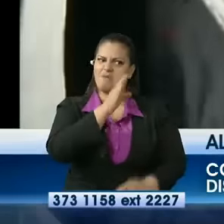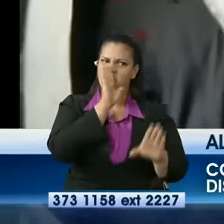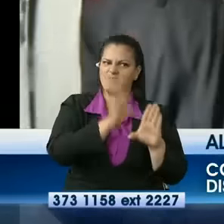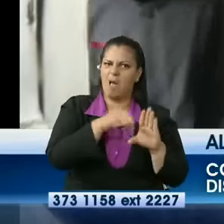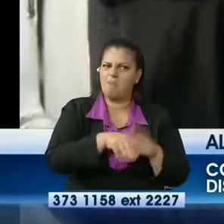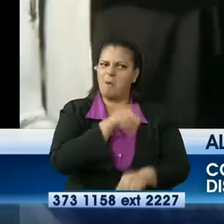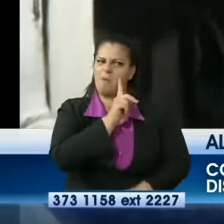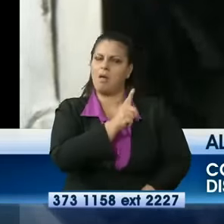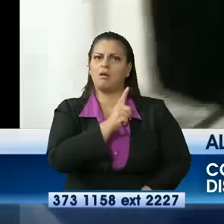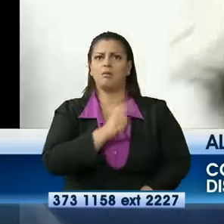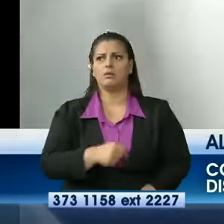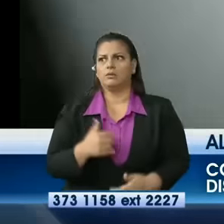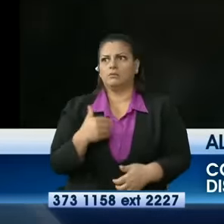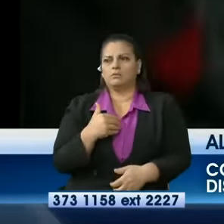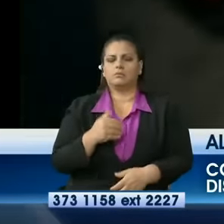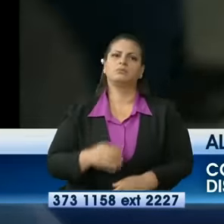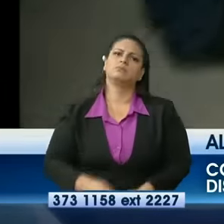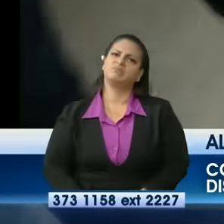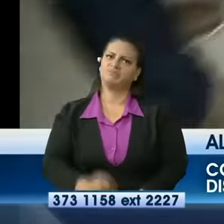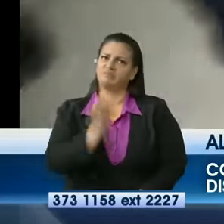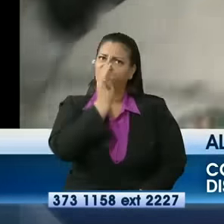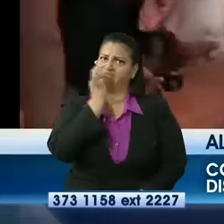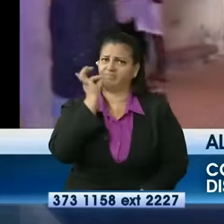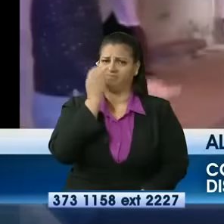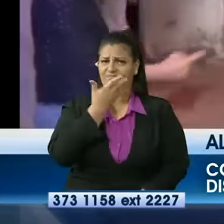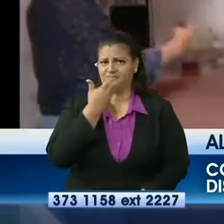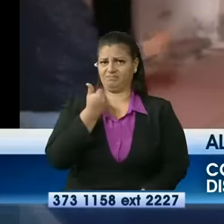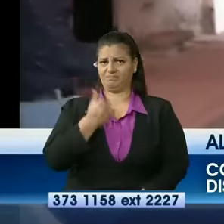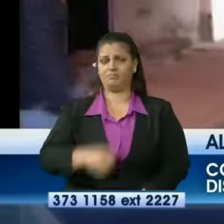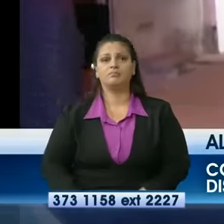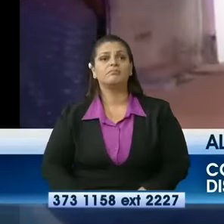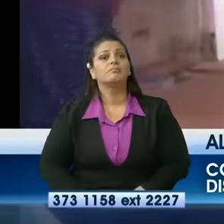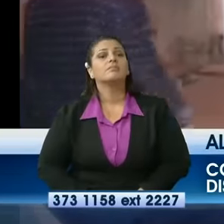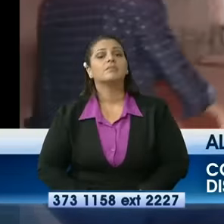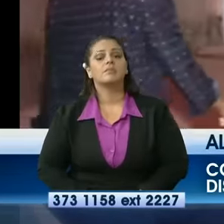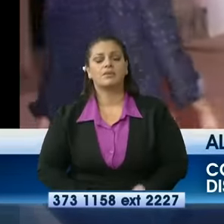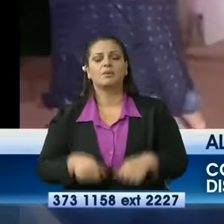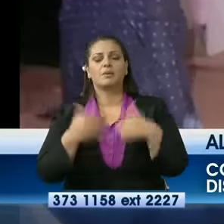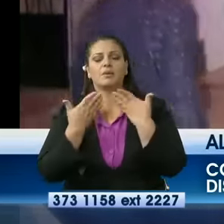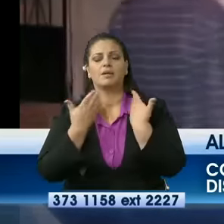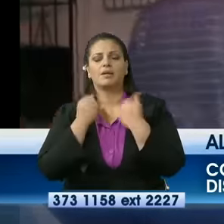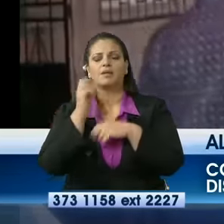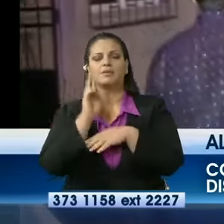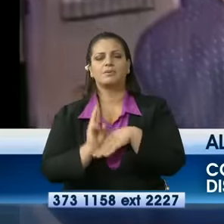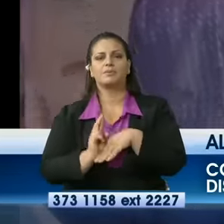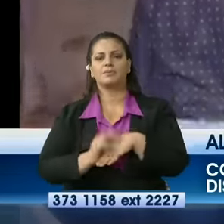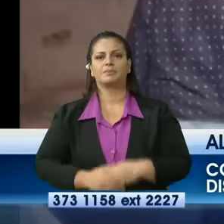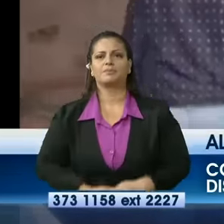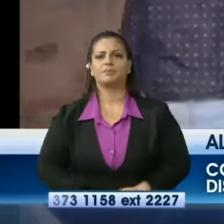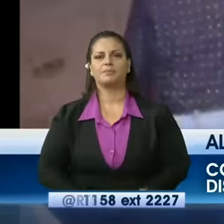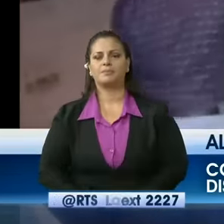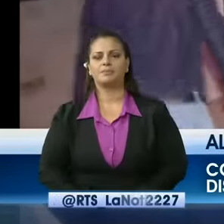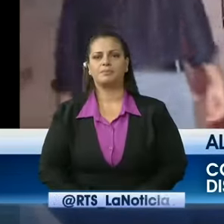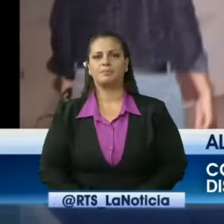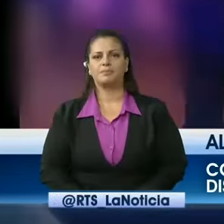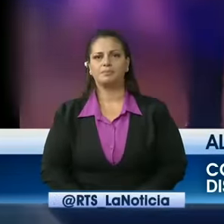está ubicada en la cooperativa Dignidad Popular, perteneciente al sector de las Malvinas, en el sur de la